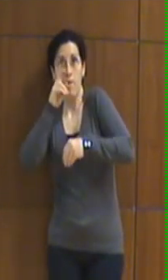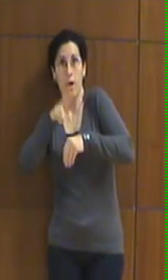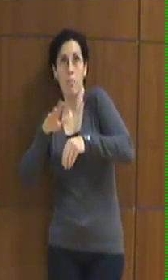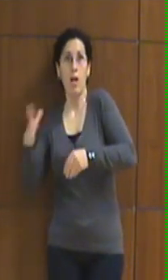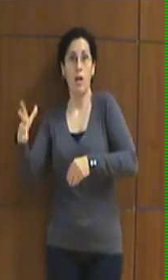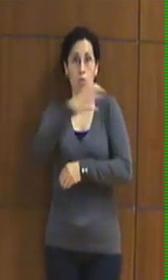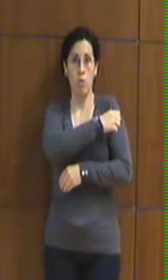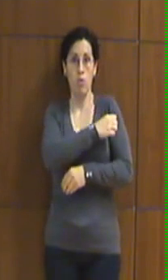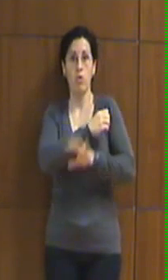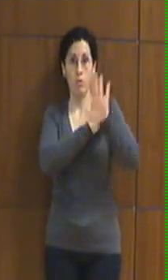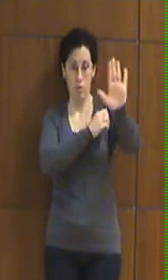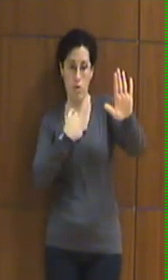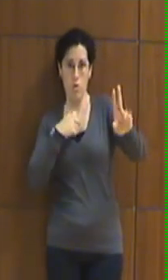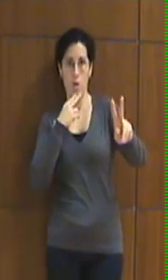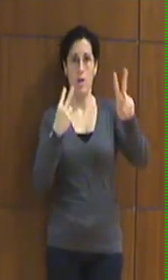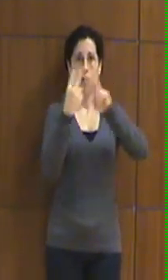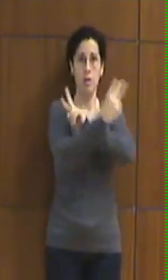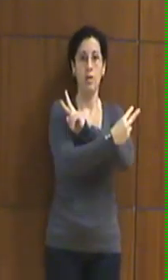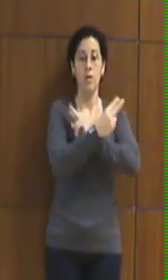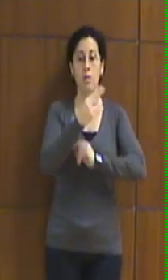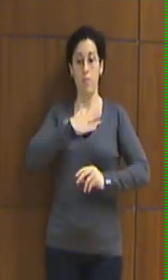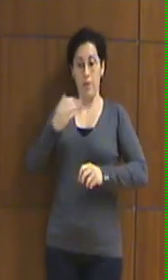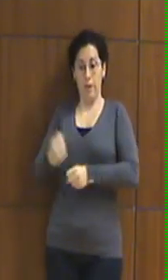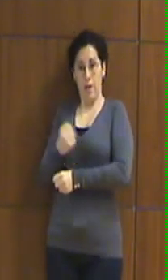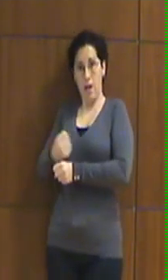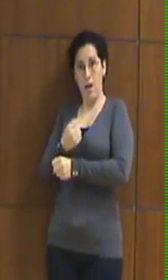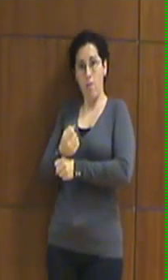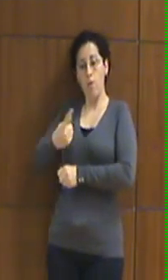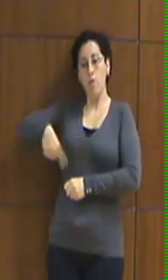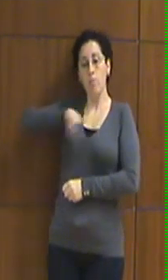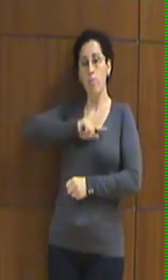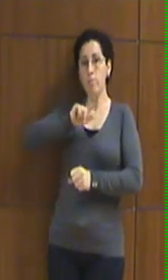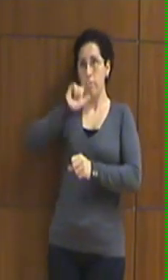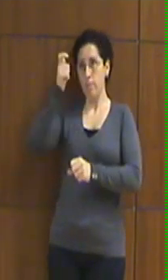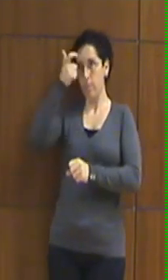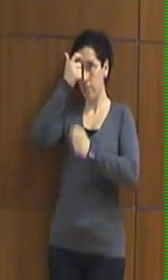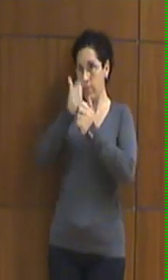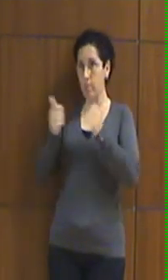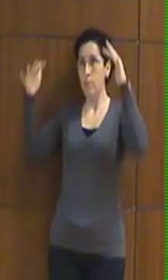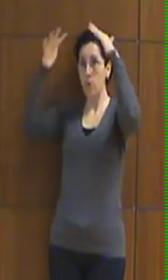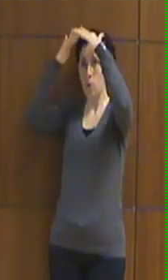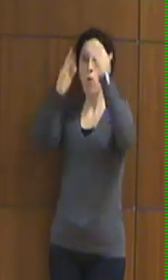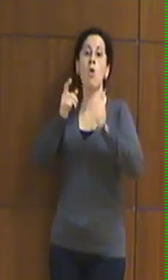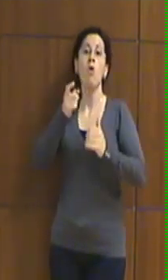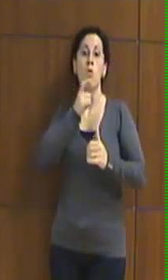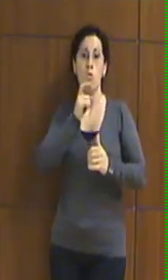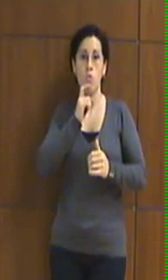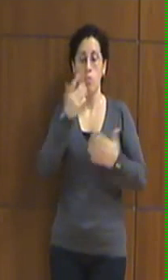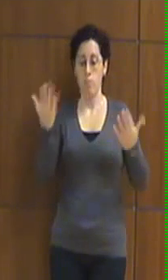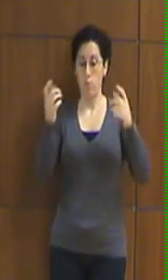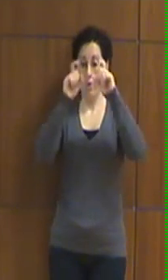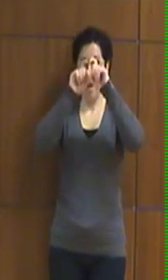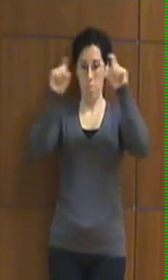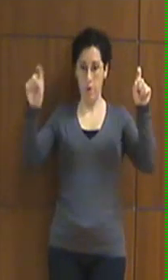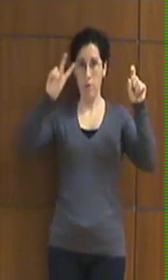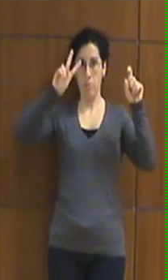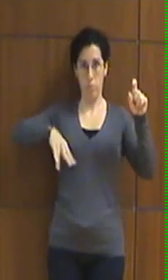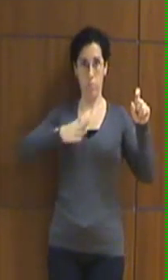¿cómo estamos visualizando nosotros este trabajo? Digamos que una empresa en nuevas